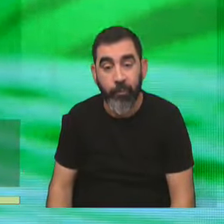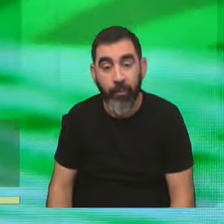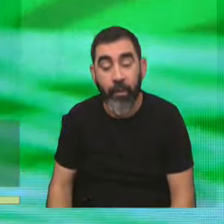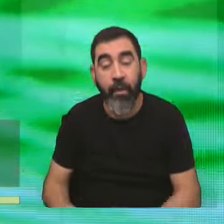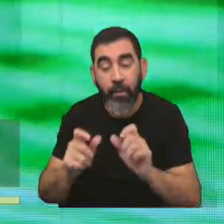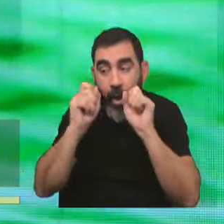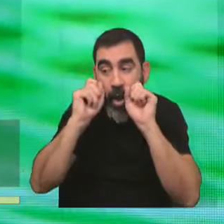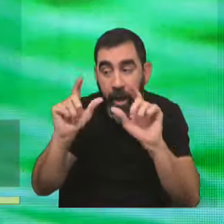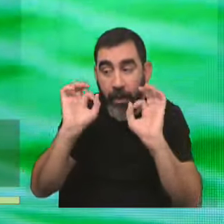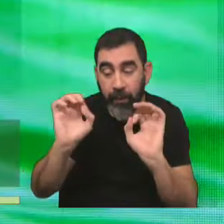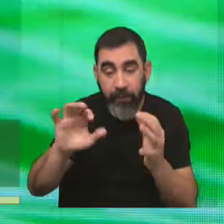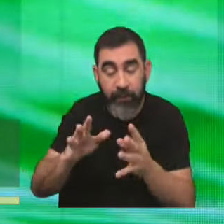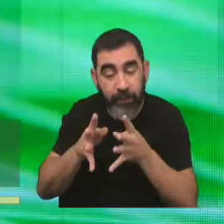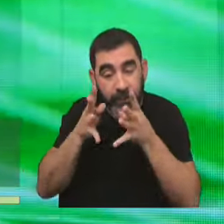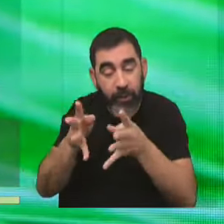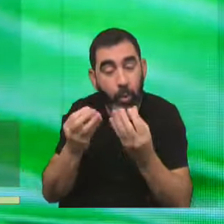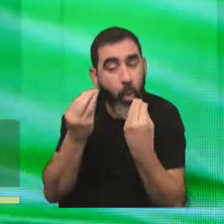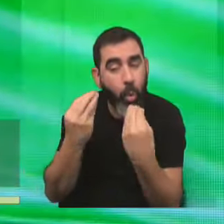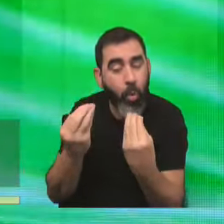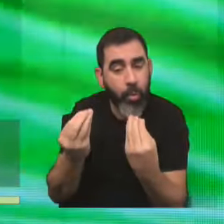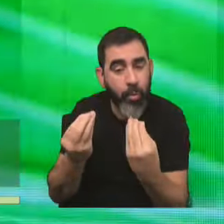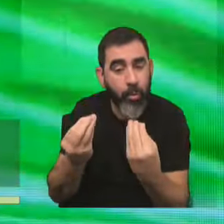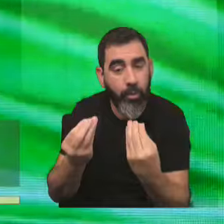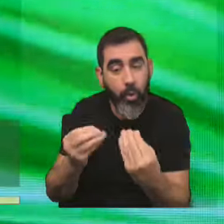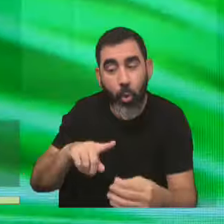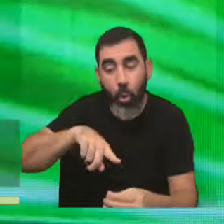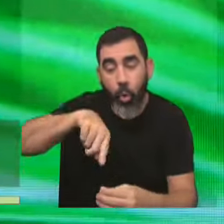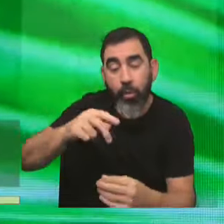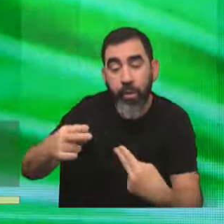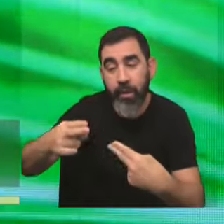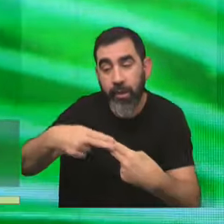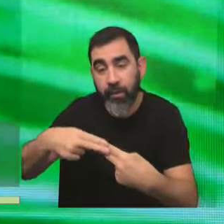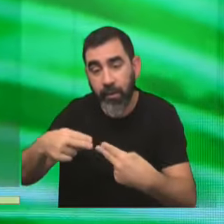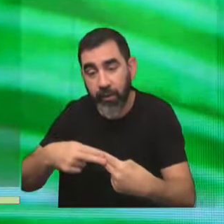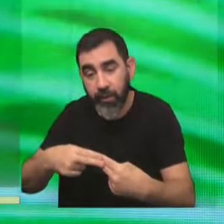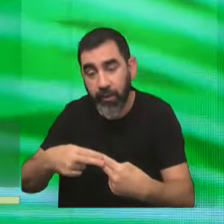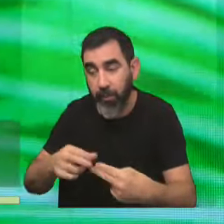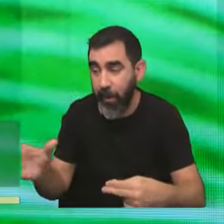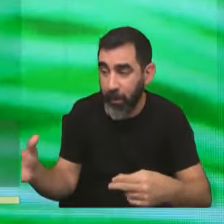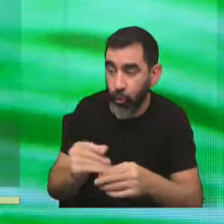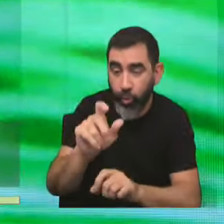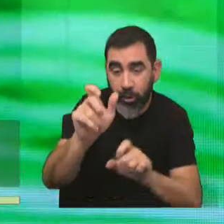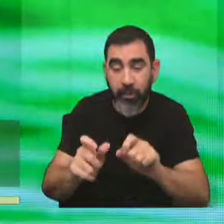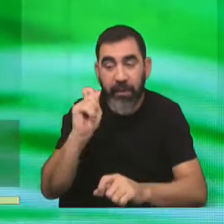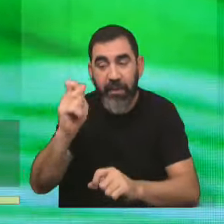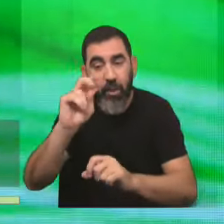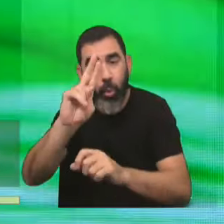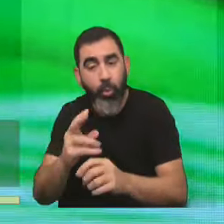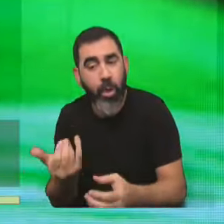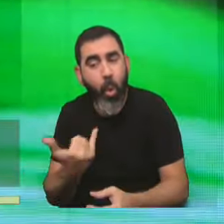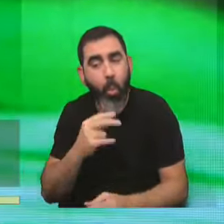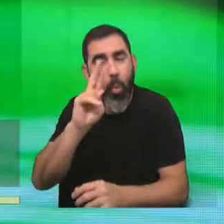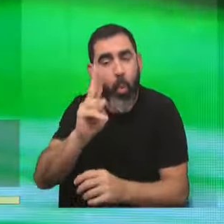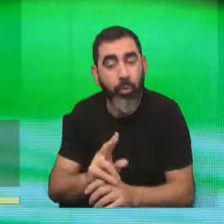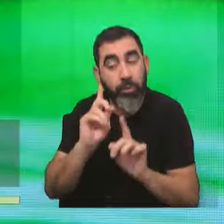estar atentos a esos desafíos de cómo eh Dónde está internet se están para todos Quiénes usa cómo usa Entonces ese